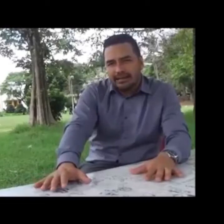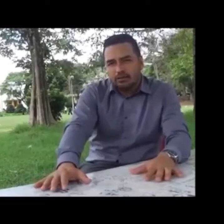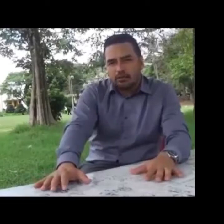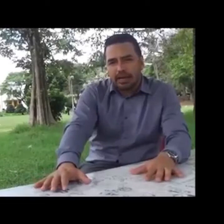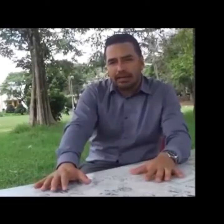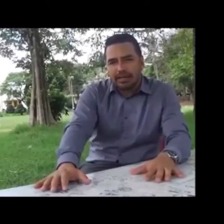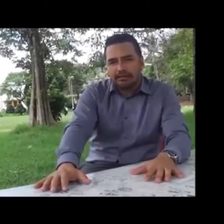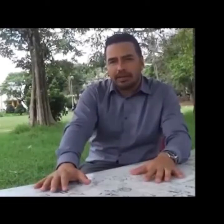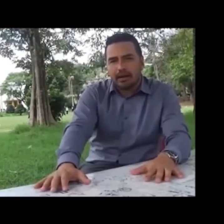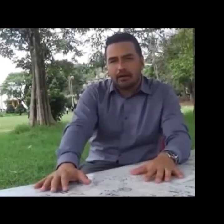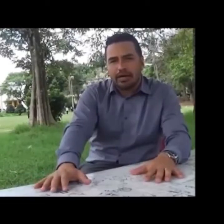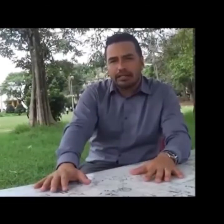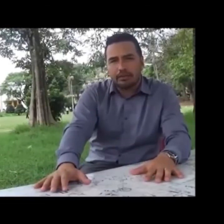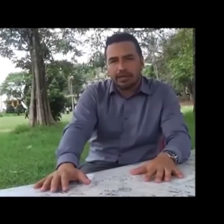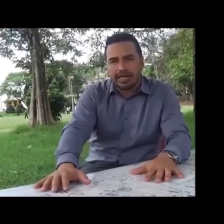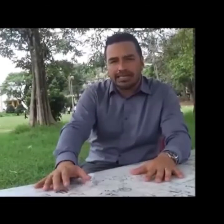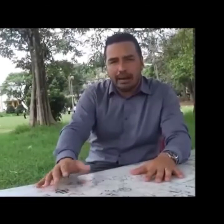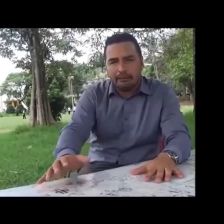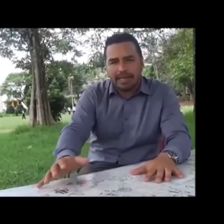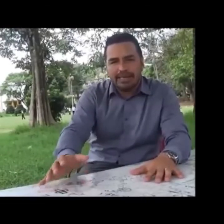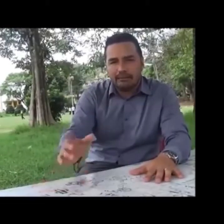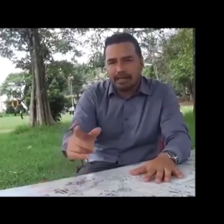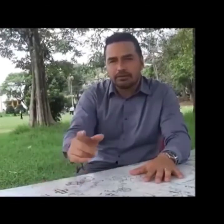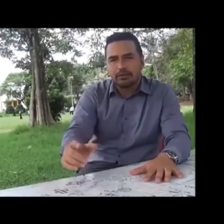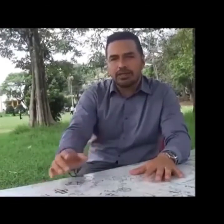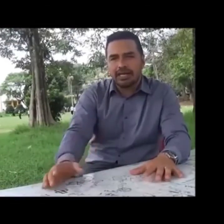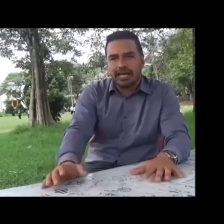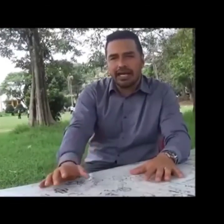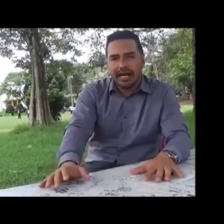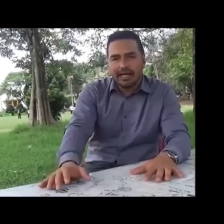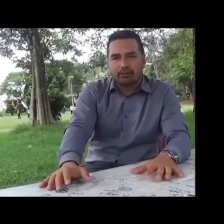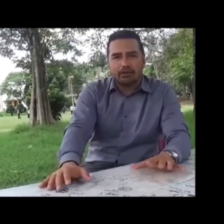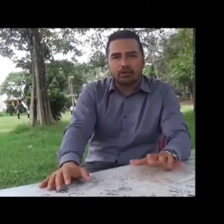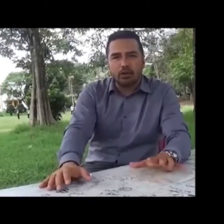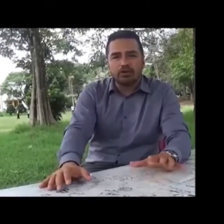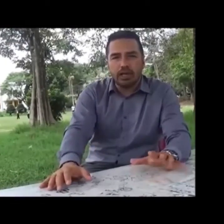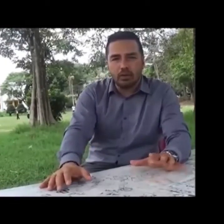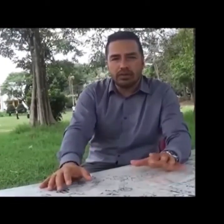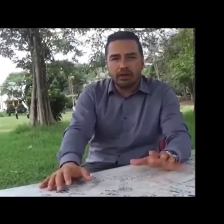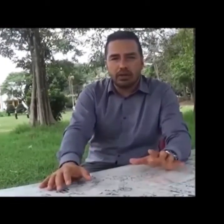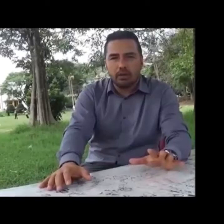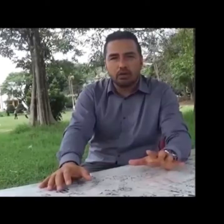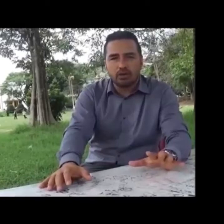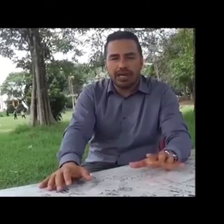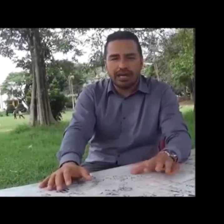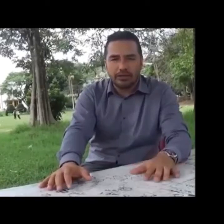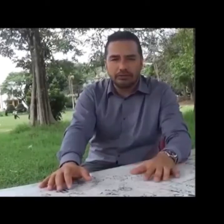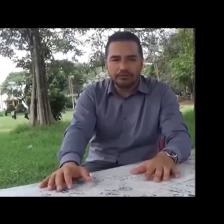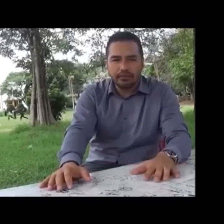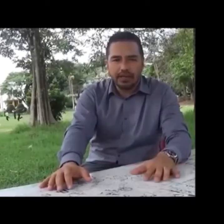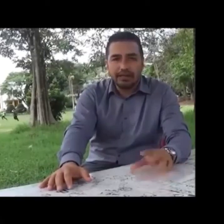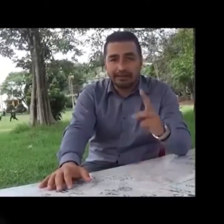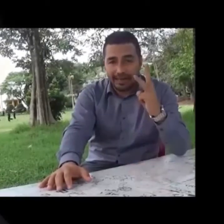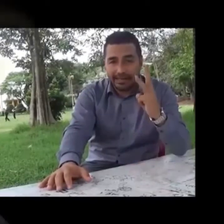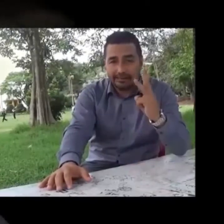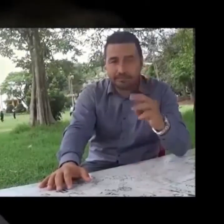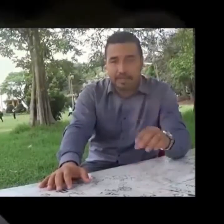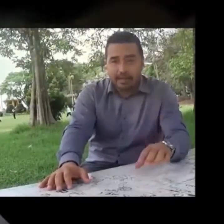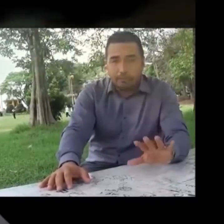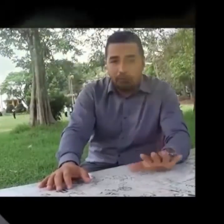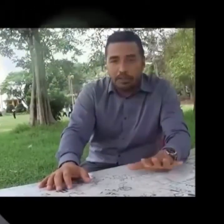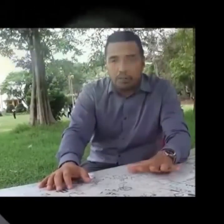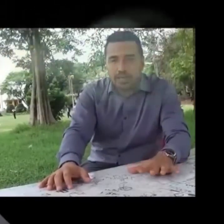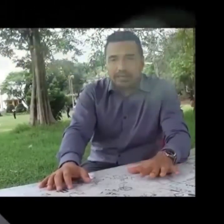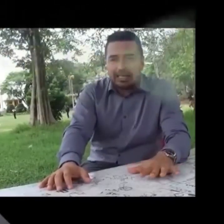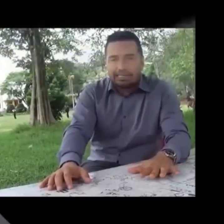estudiantes enriquecen sus prácticas pedagógicas porque se aprende más cuando se crea que cuando solo se usa lo que otros han hecho.